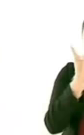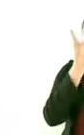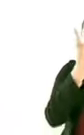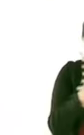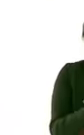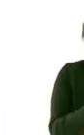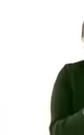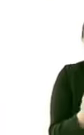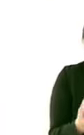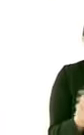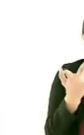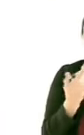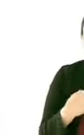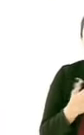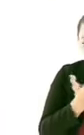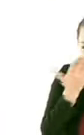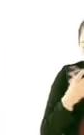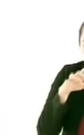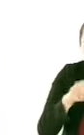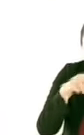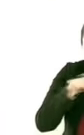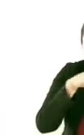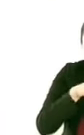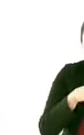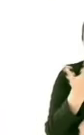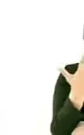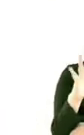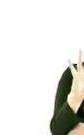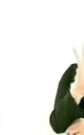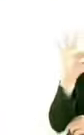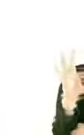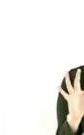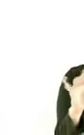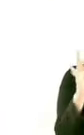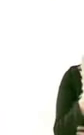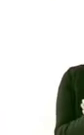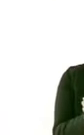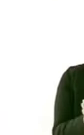al 10% de los que demandaban ingresar